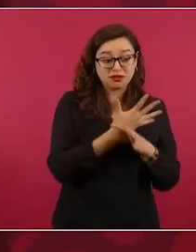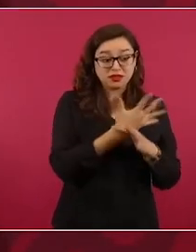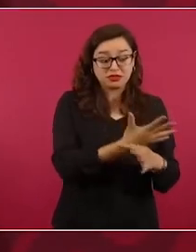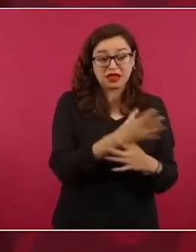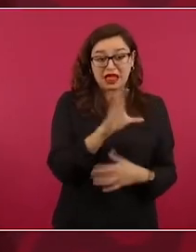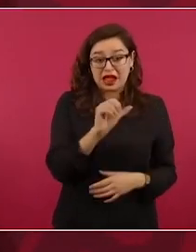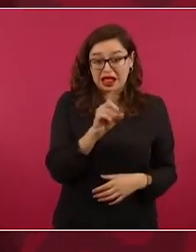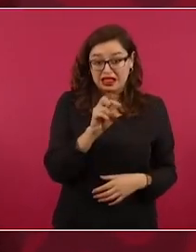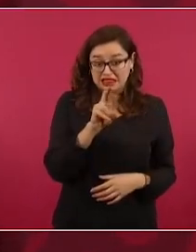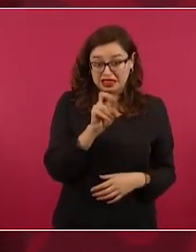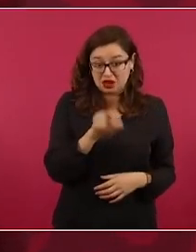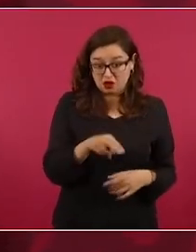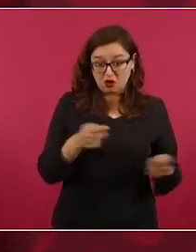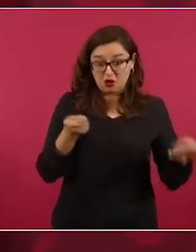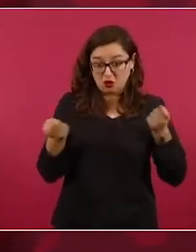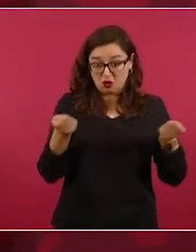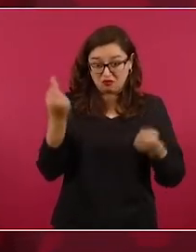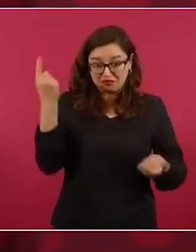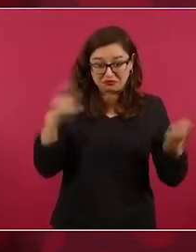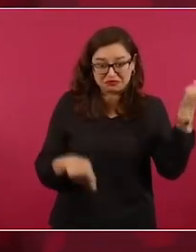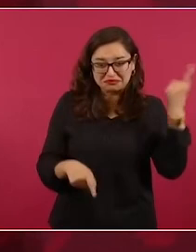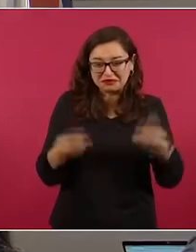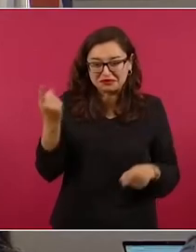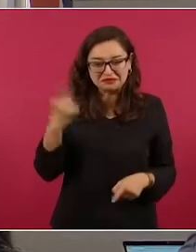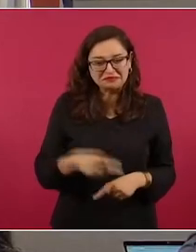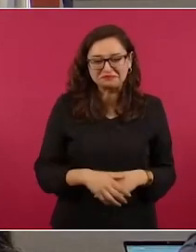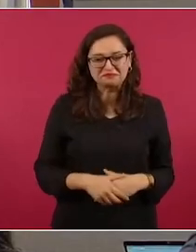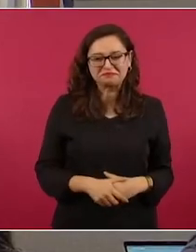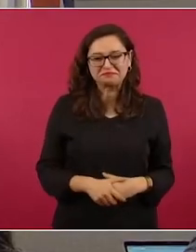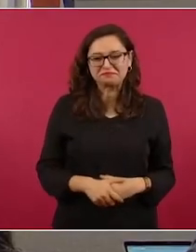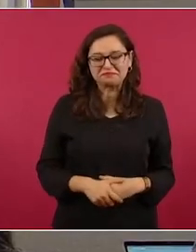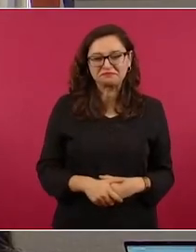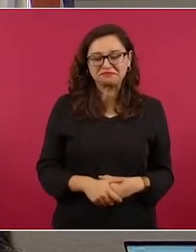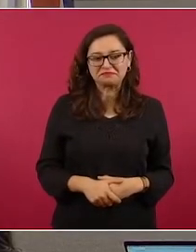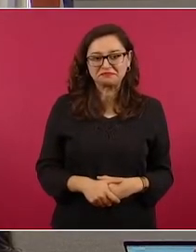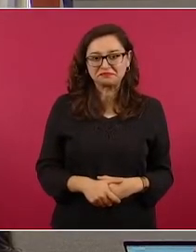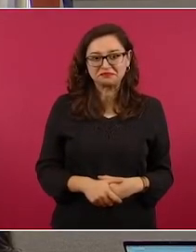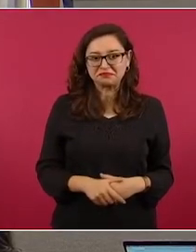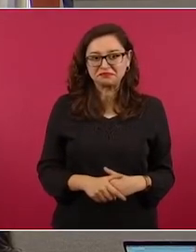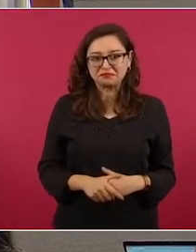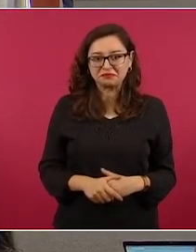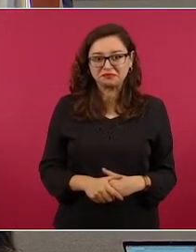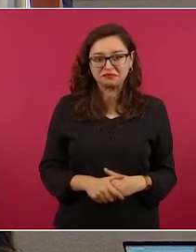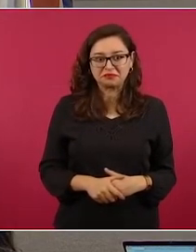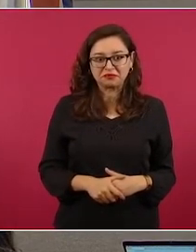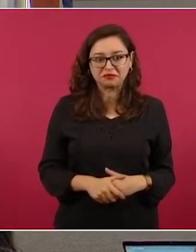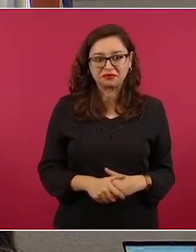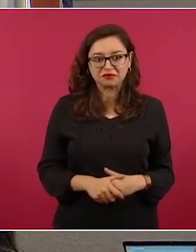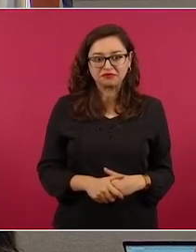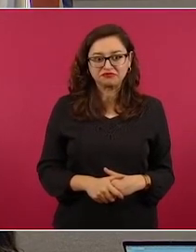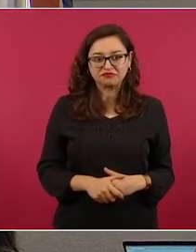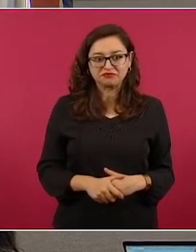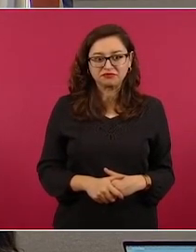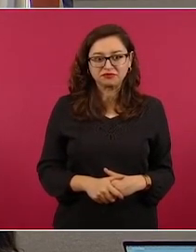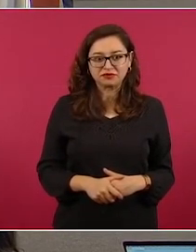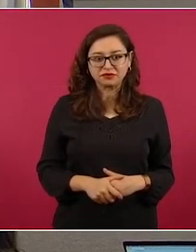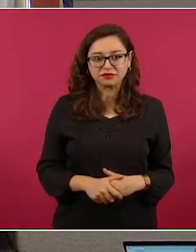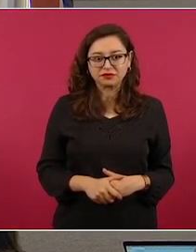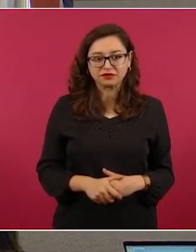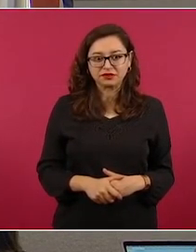decisiones. Síguele. Pas décider sans son ministre de l'Intérieur. Sin. Regrésalo.